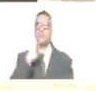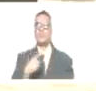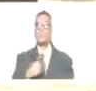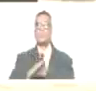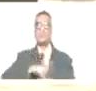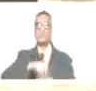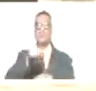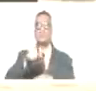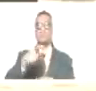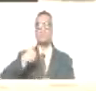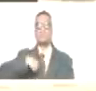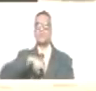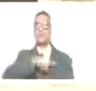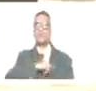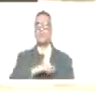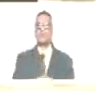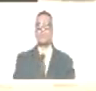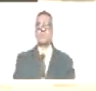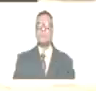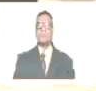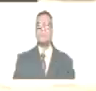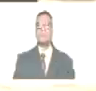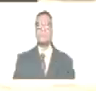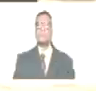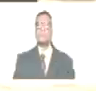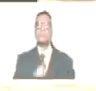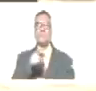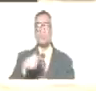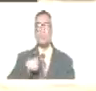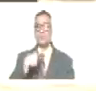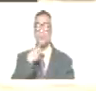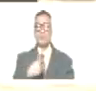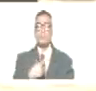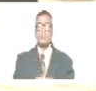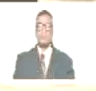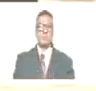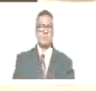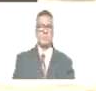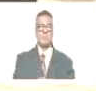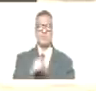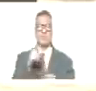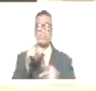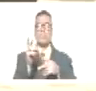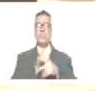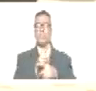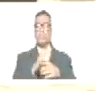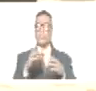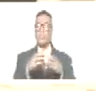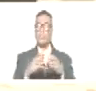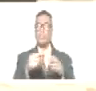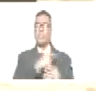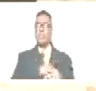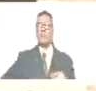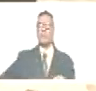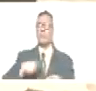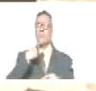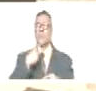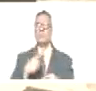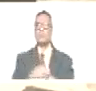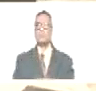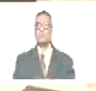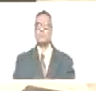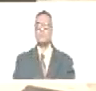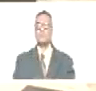estado frontales. Yo he pedido esta moción de urgencia, presidente, porque se